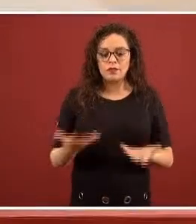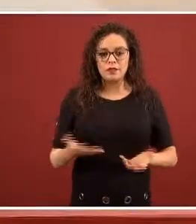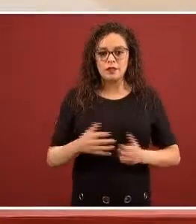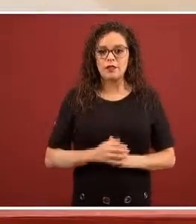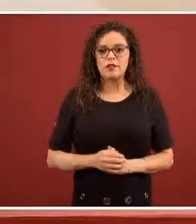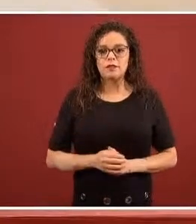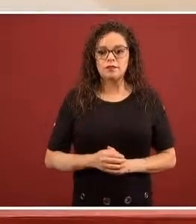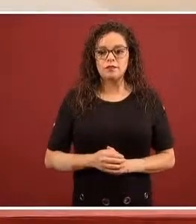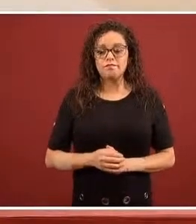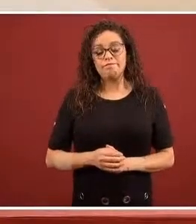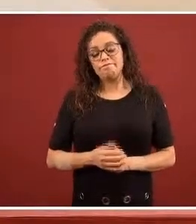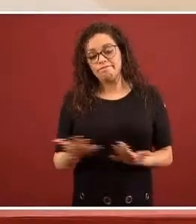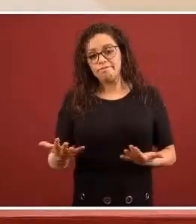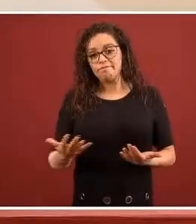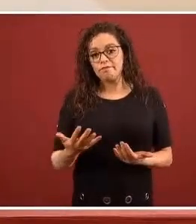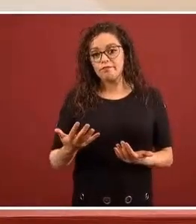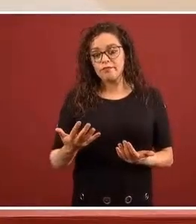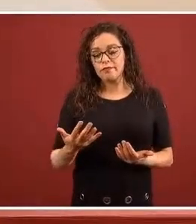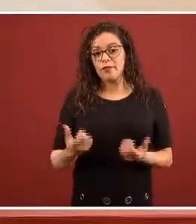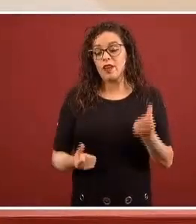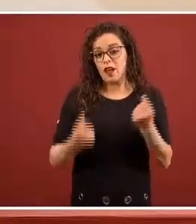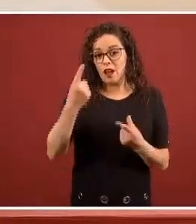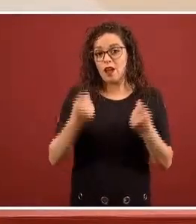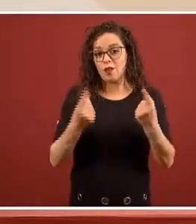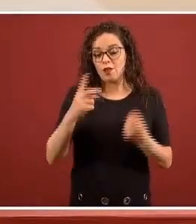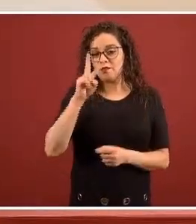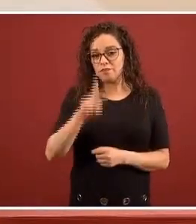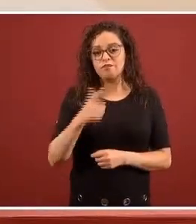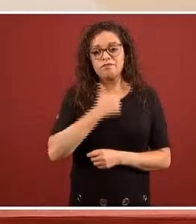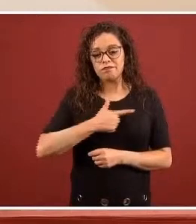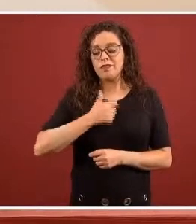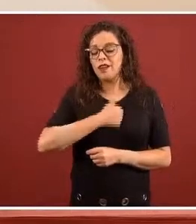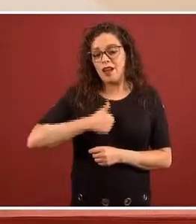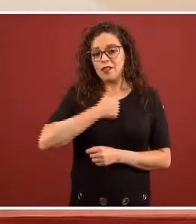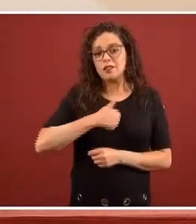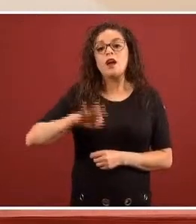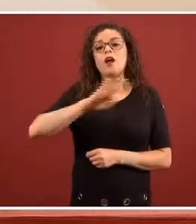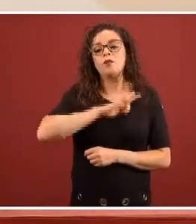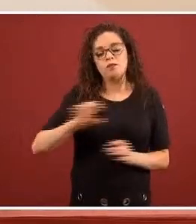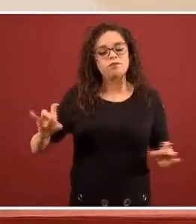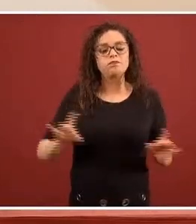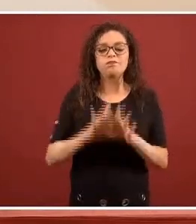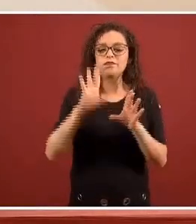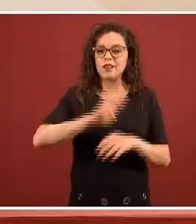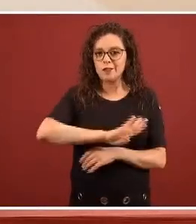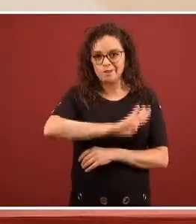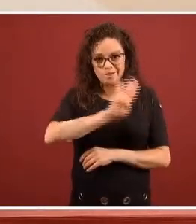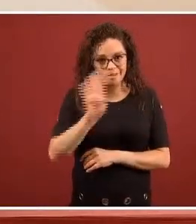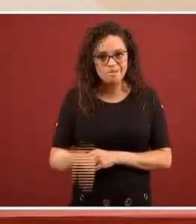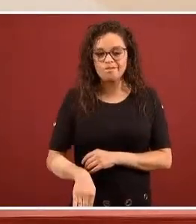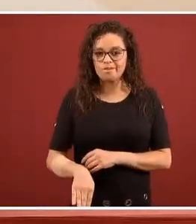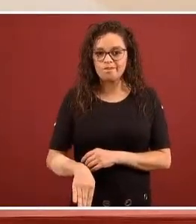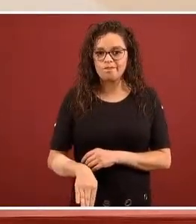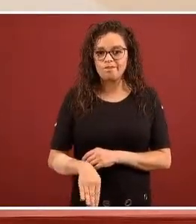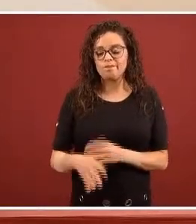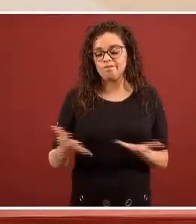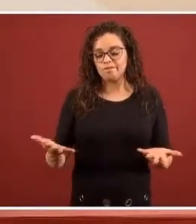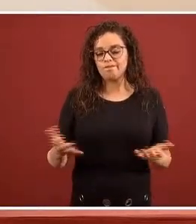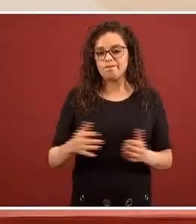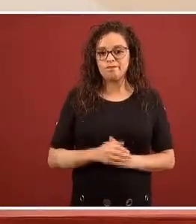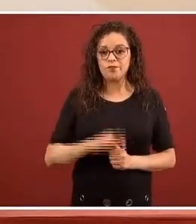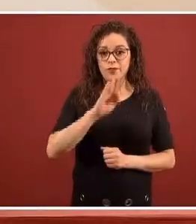de manera muy lamentable, llegan a perder la vida. Por eso hemos dicho también, y lo hemos enfatizado en fechas